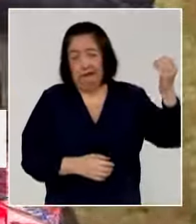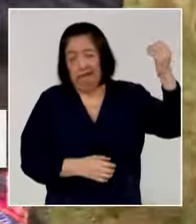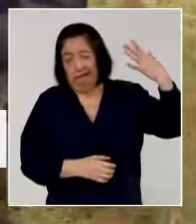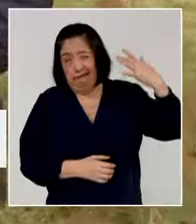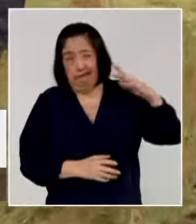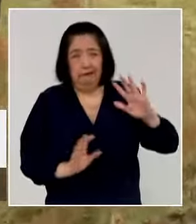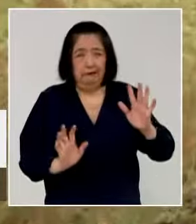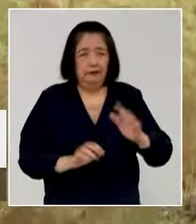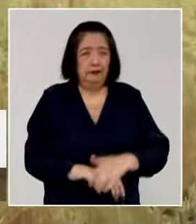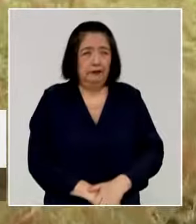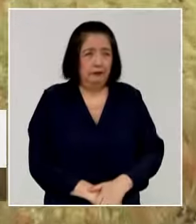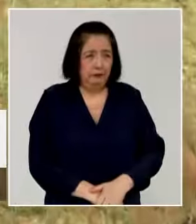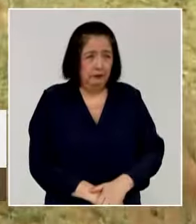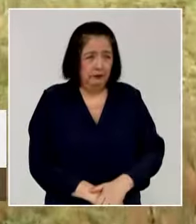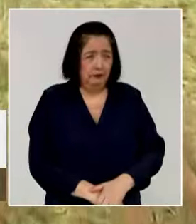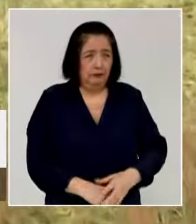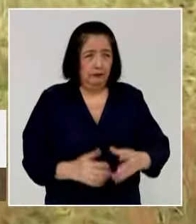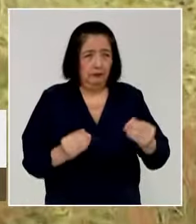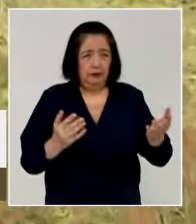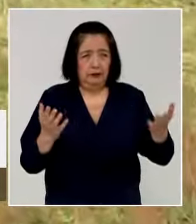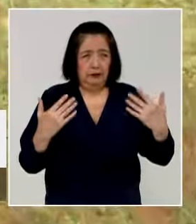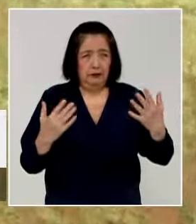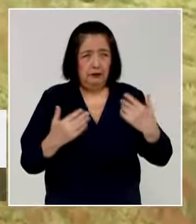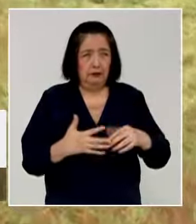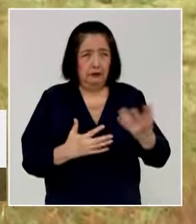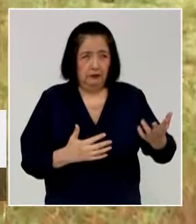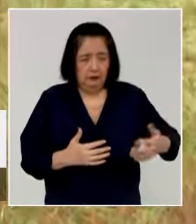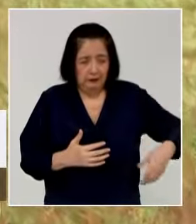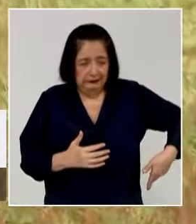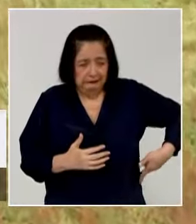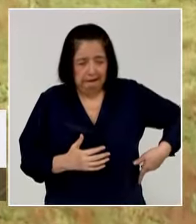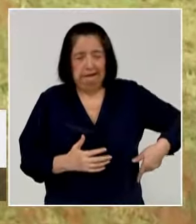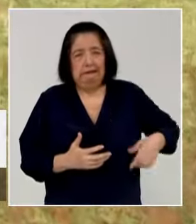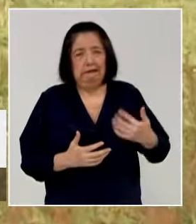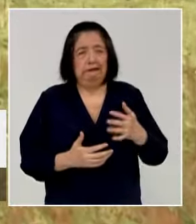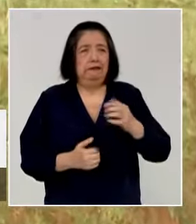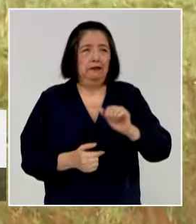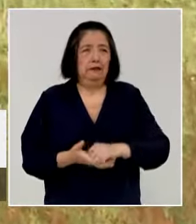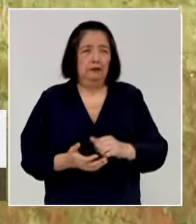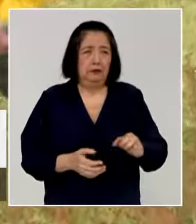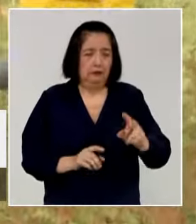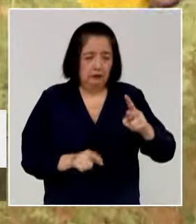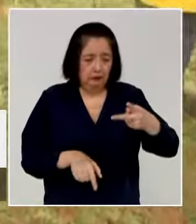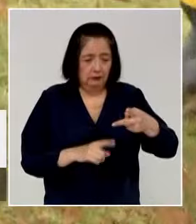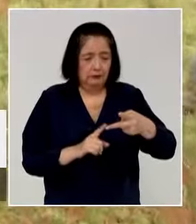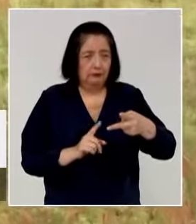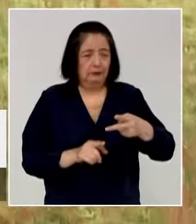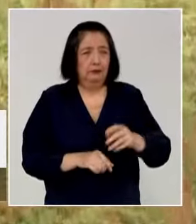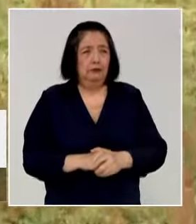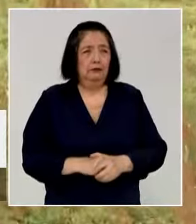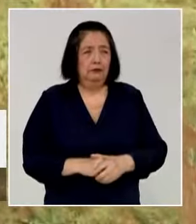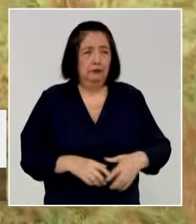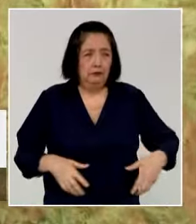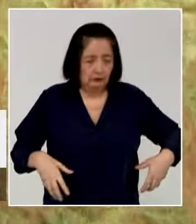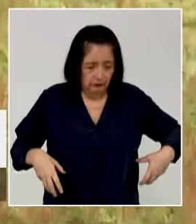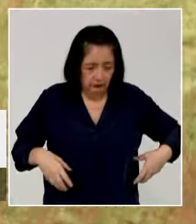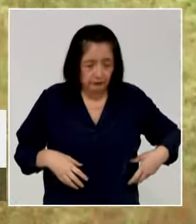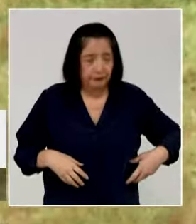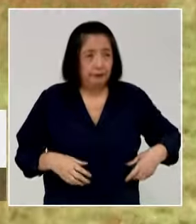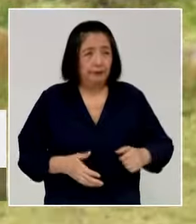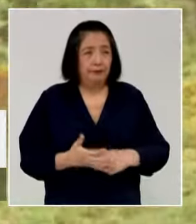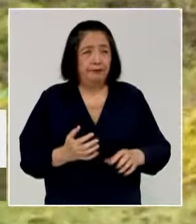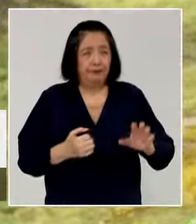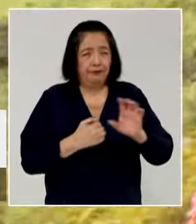sol, ¿no? Cuando hace mucho calor nos quema la cintura. Y también otro es porque la cintura